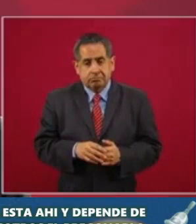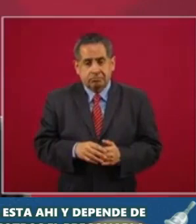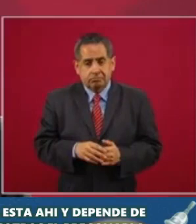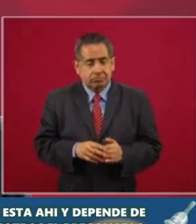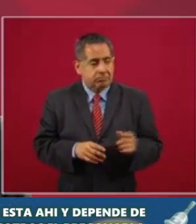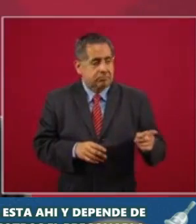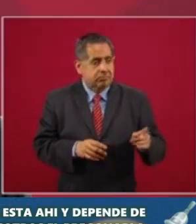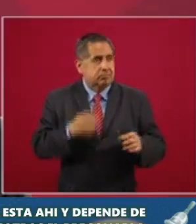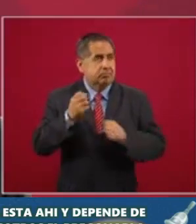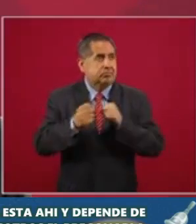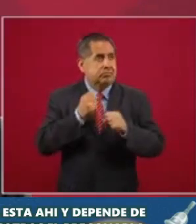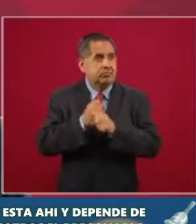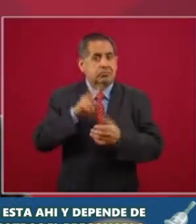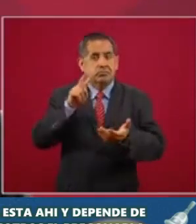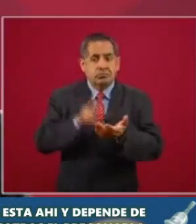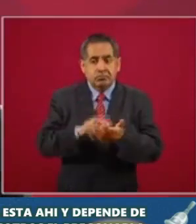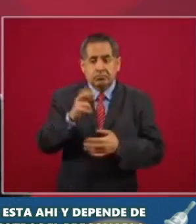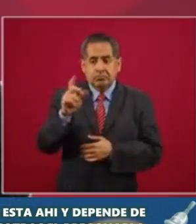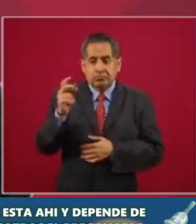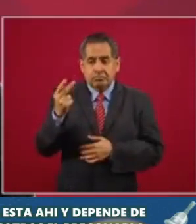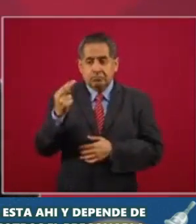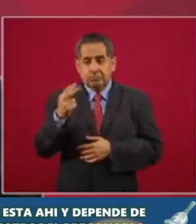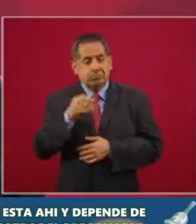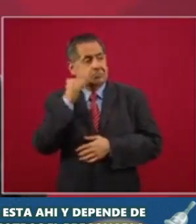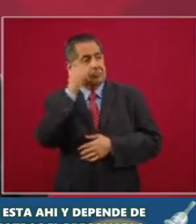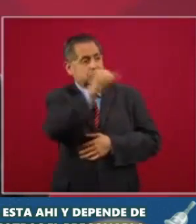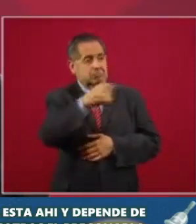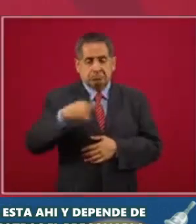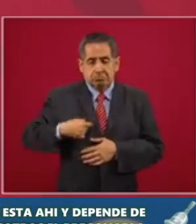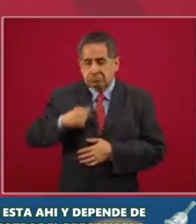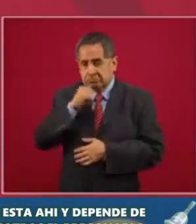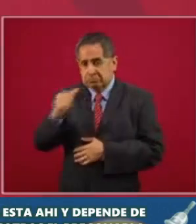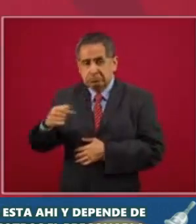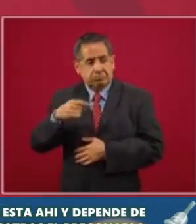hasta el 2025 ya no íbamos a estar nosotros